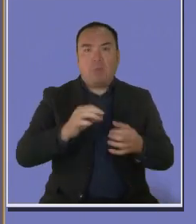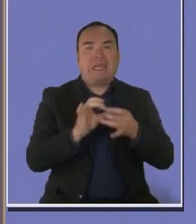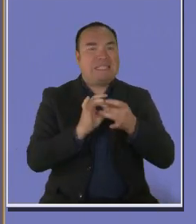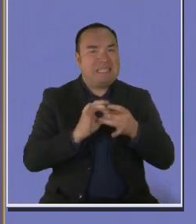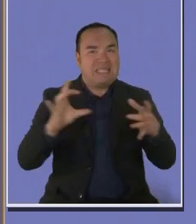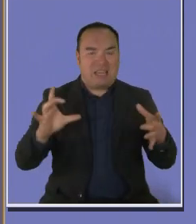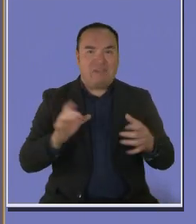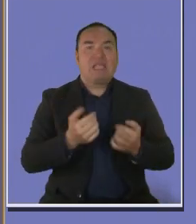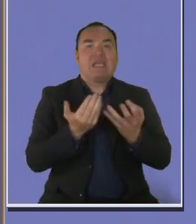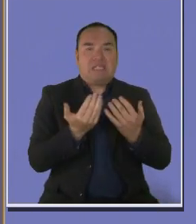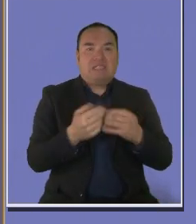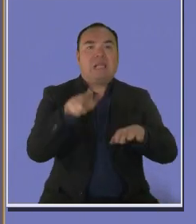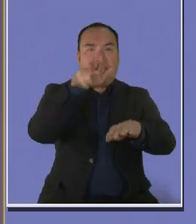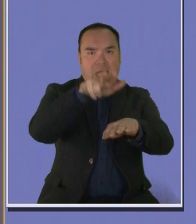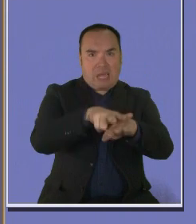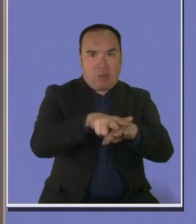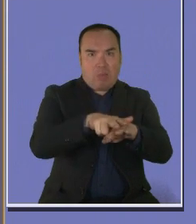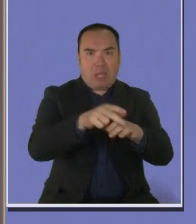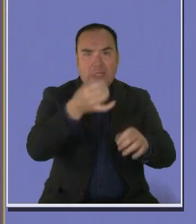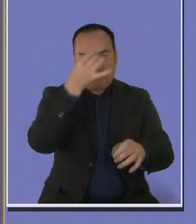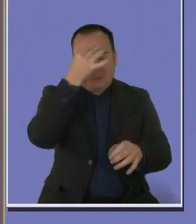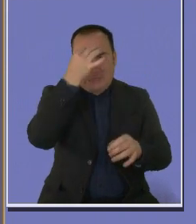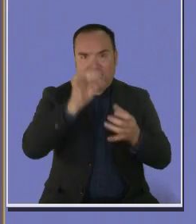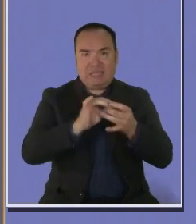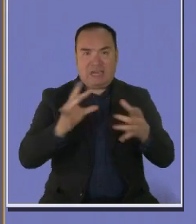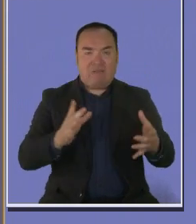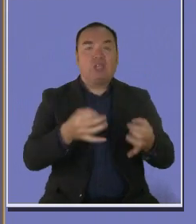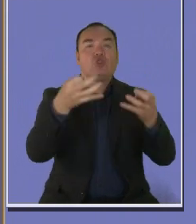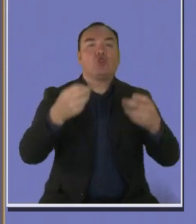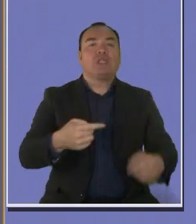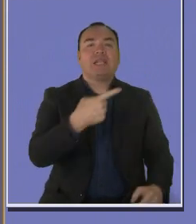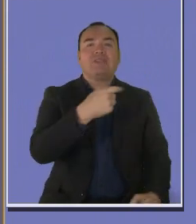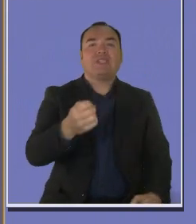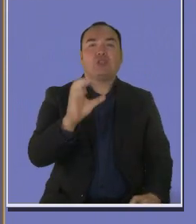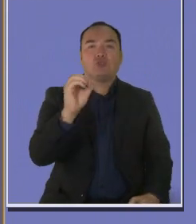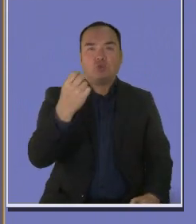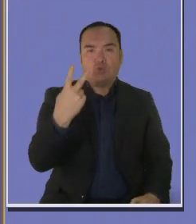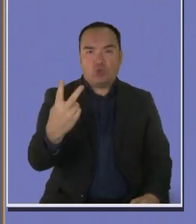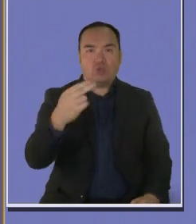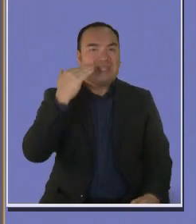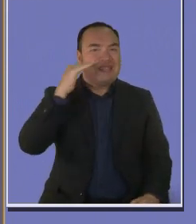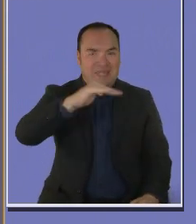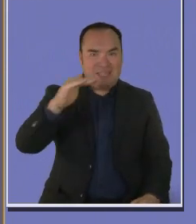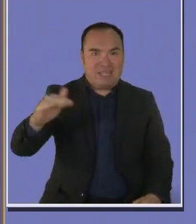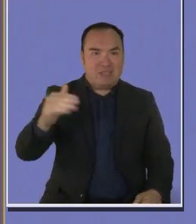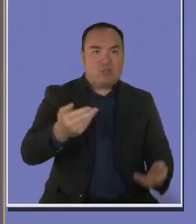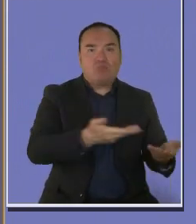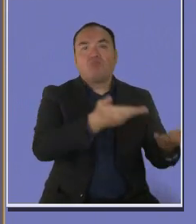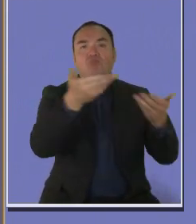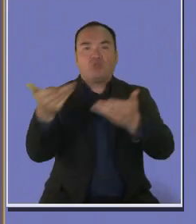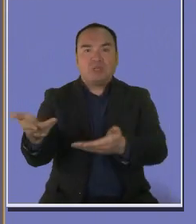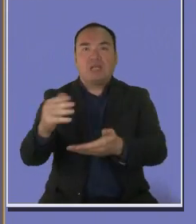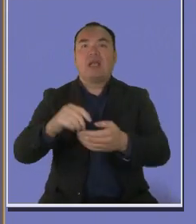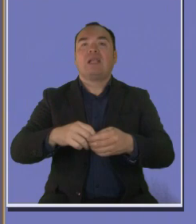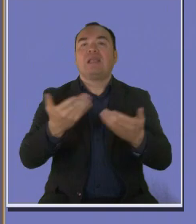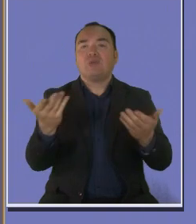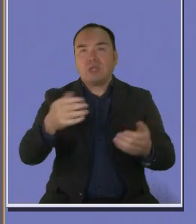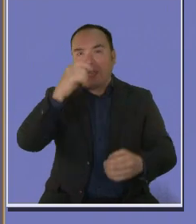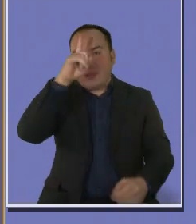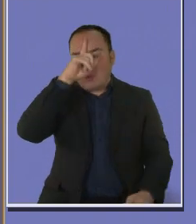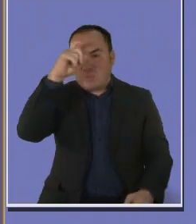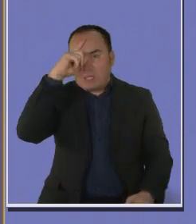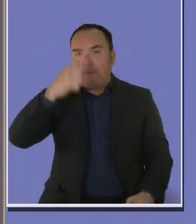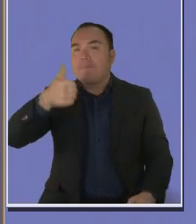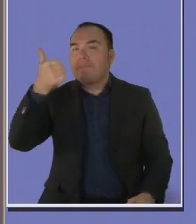que han requerido de camas críticas, y de estos 102 niños han sido trasladados al sistema privado.